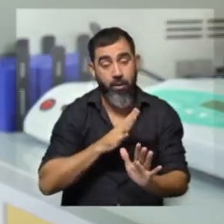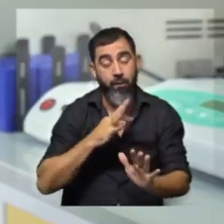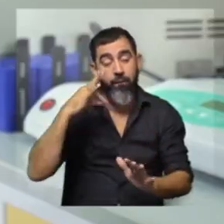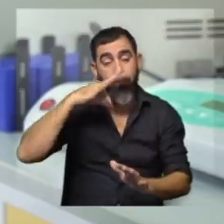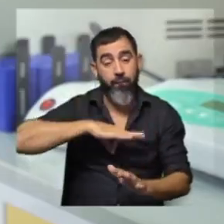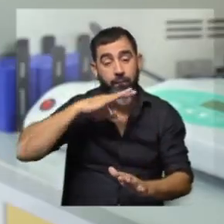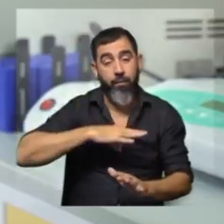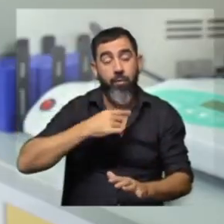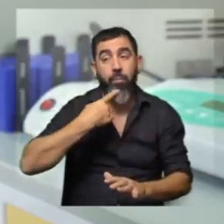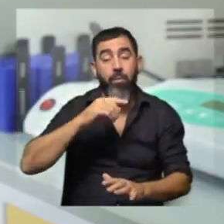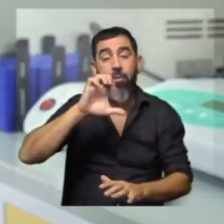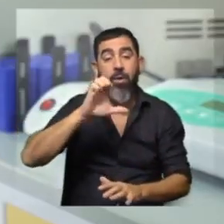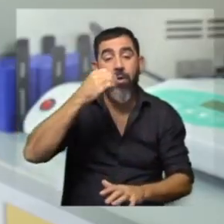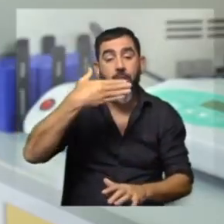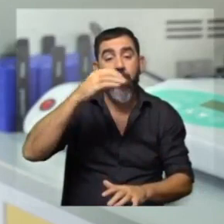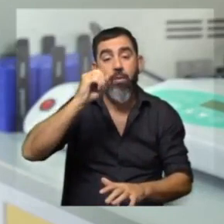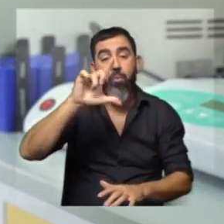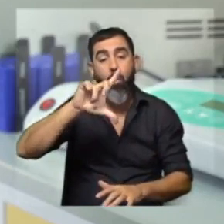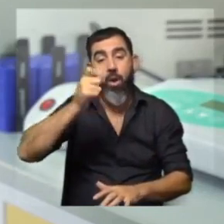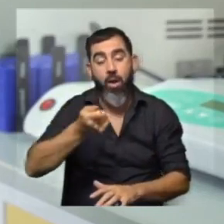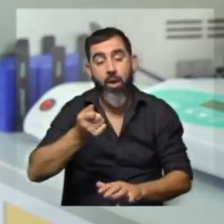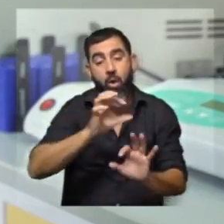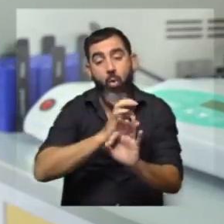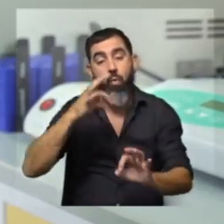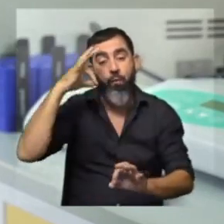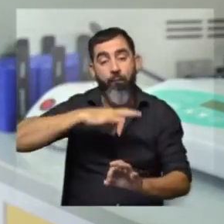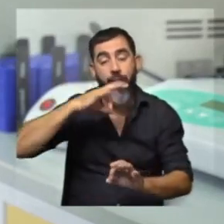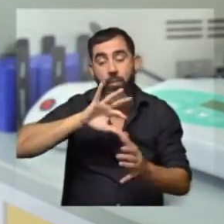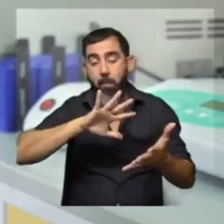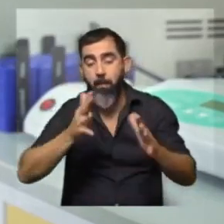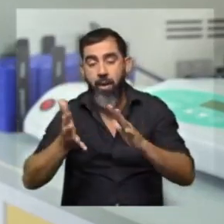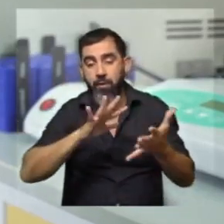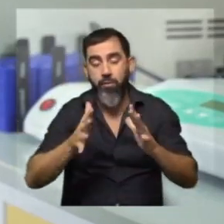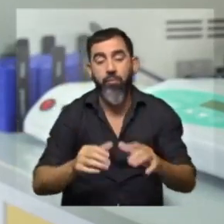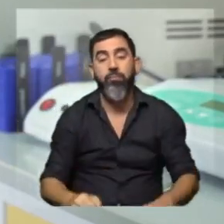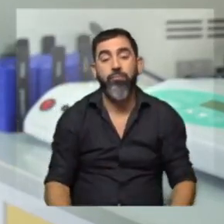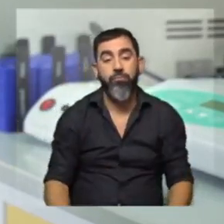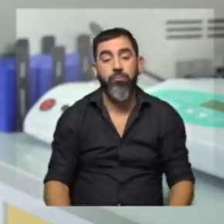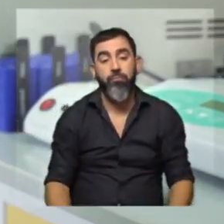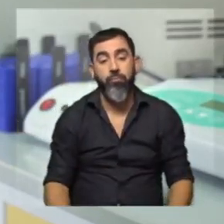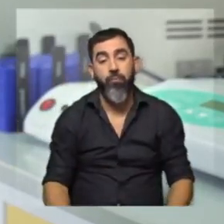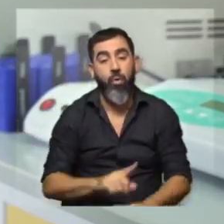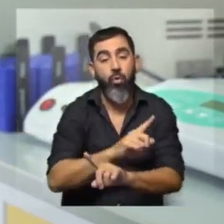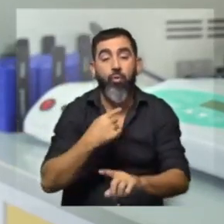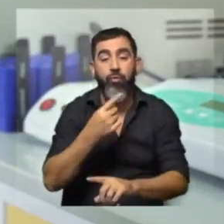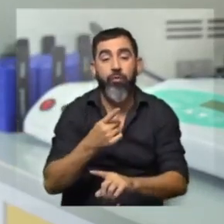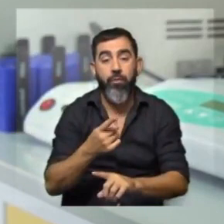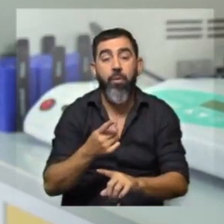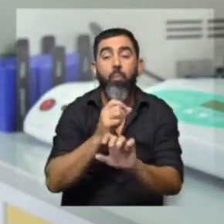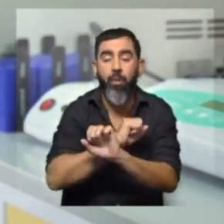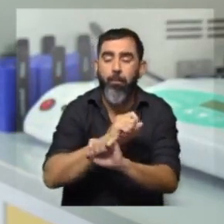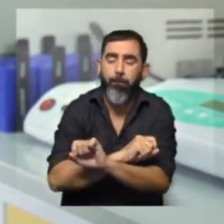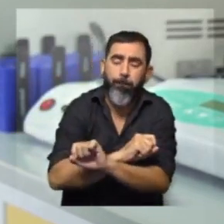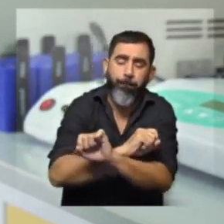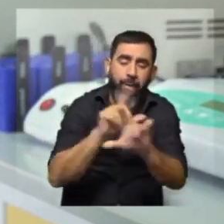por ejemplo para ébola y especies virales emparentadas, que no solo no ayuda, sino que además